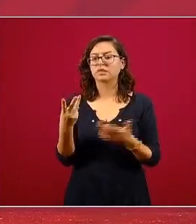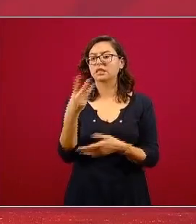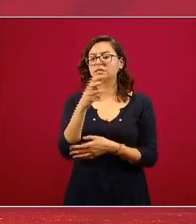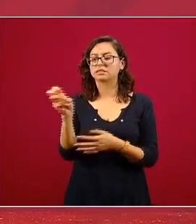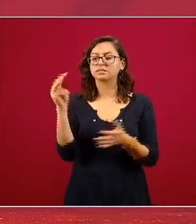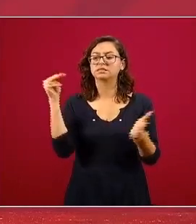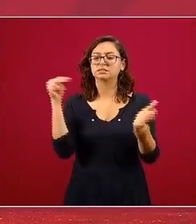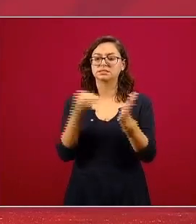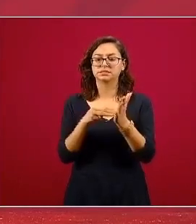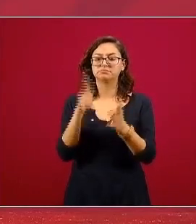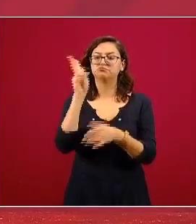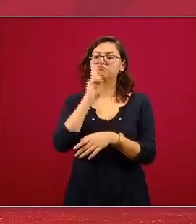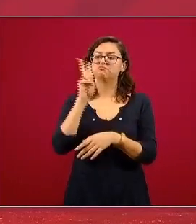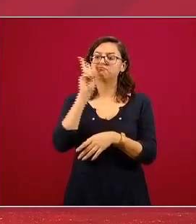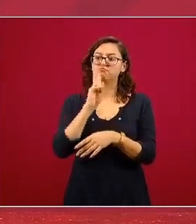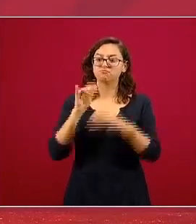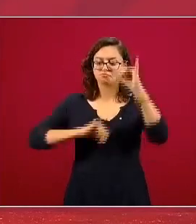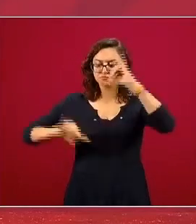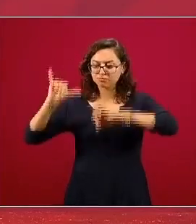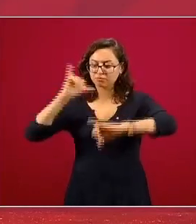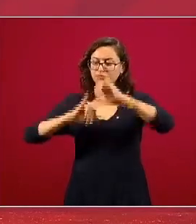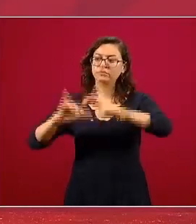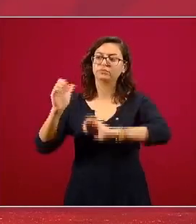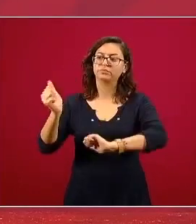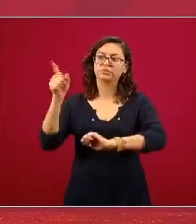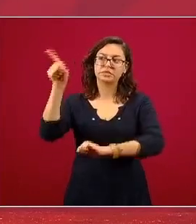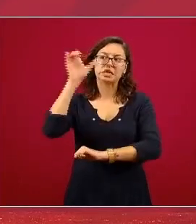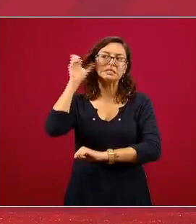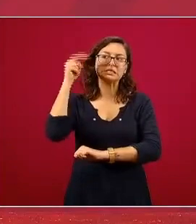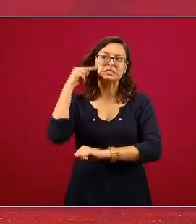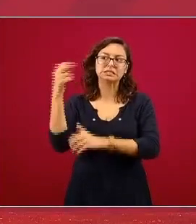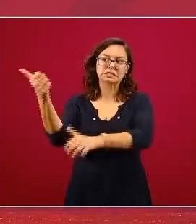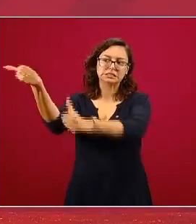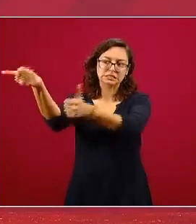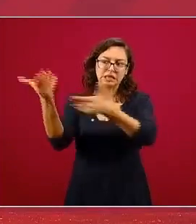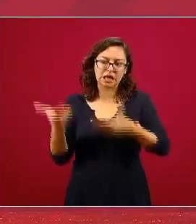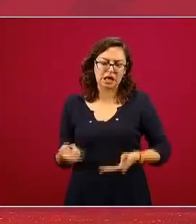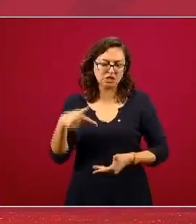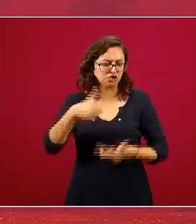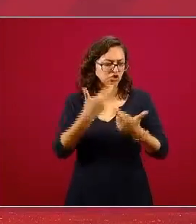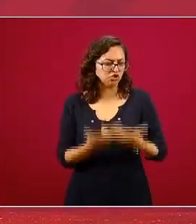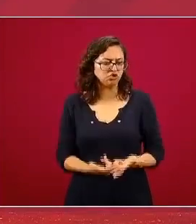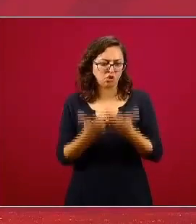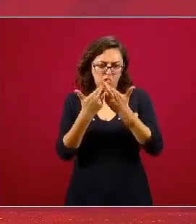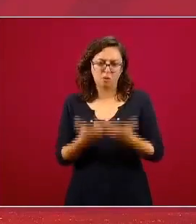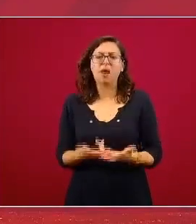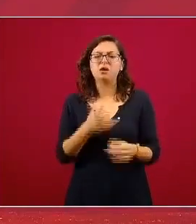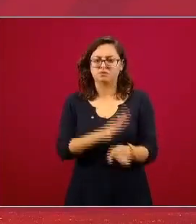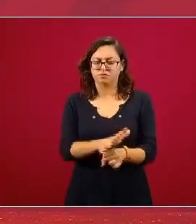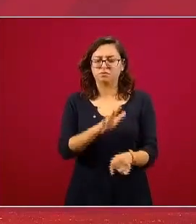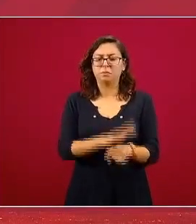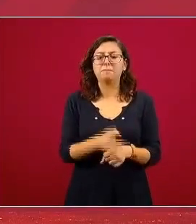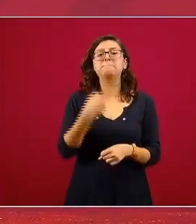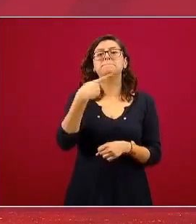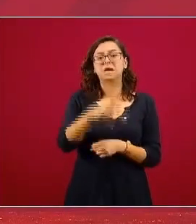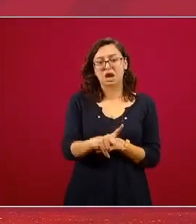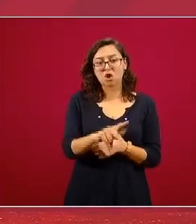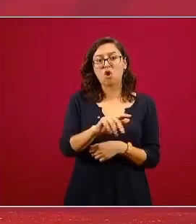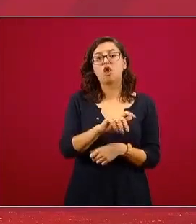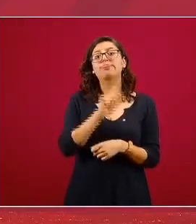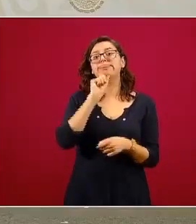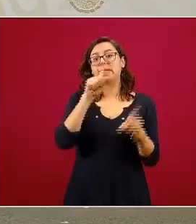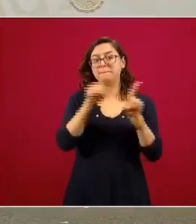300,000 pruebas de origen chino, de las cuales todavía quedan muchas, pero además de estas se tenía ya